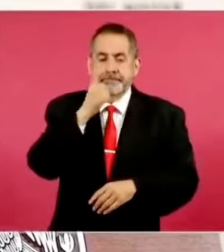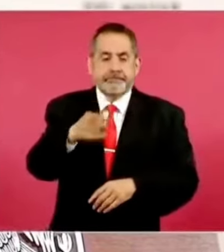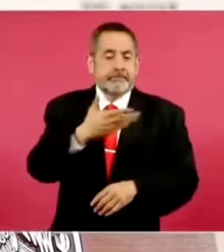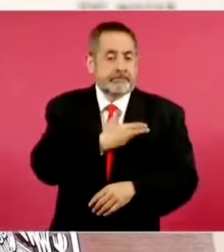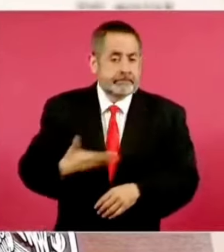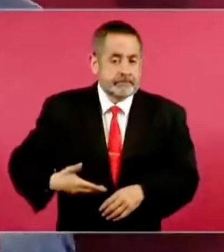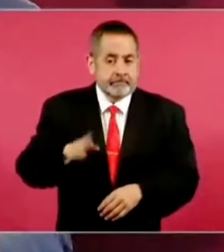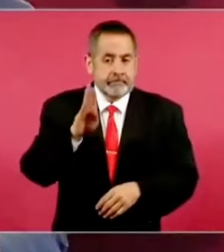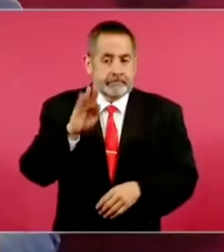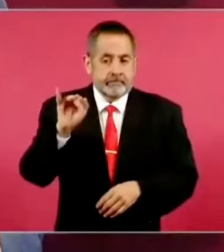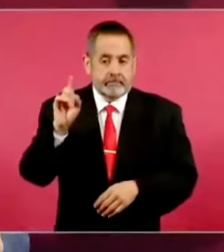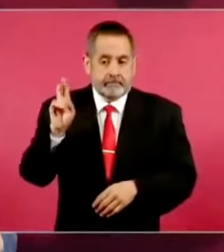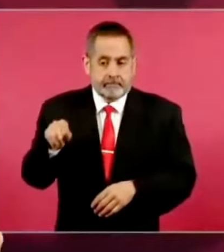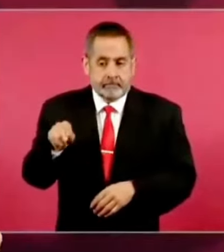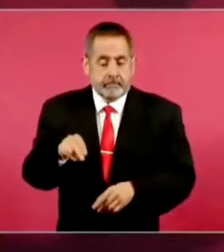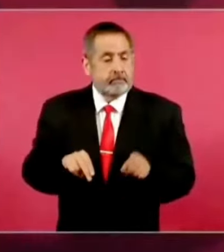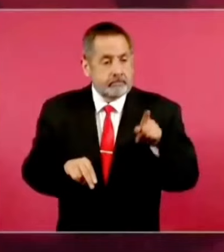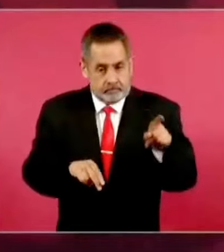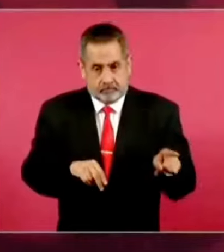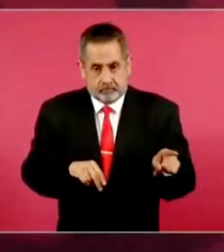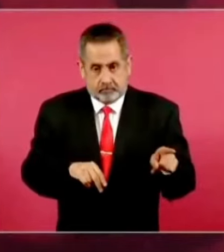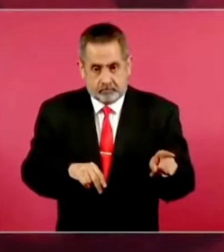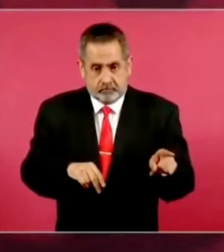El presidente Biden